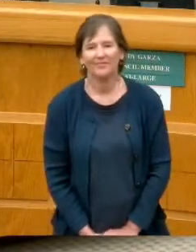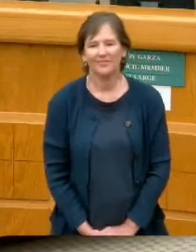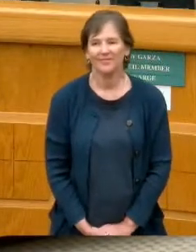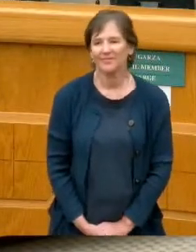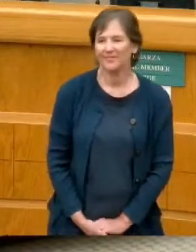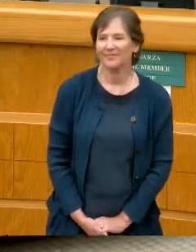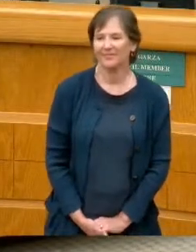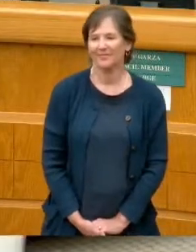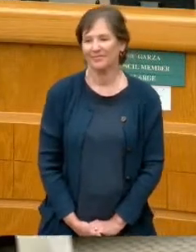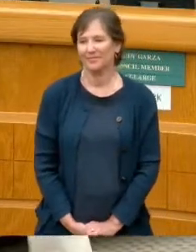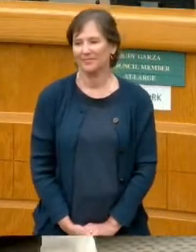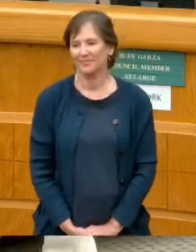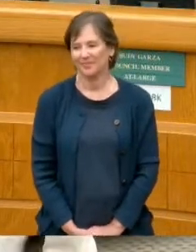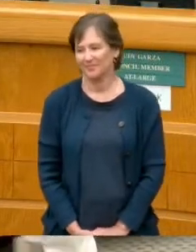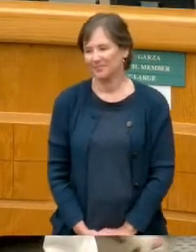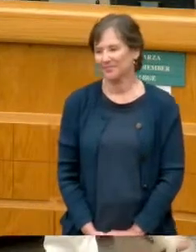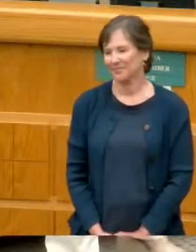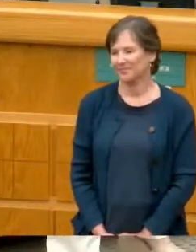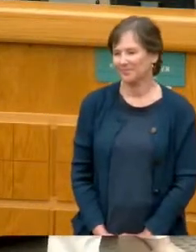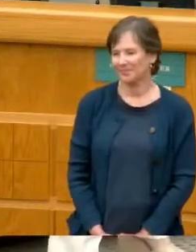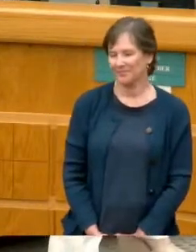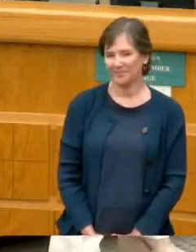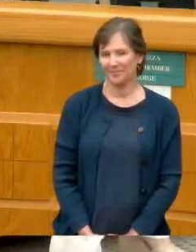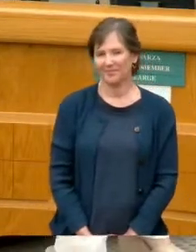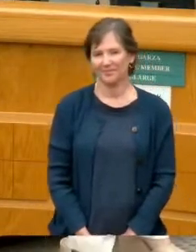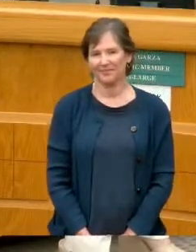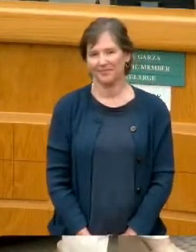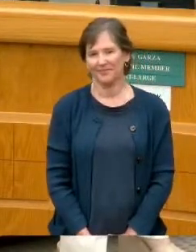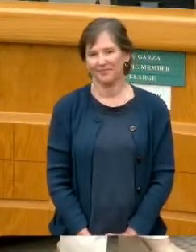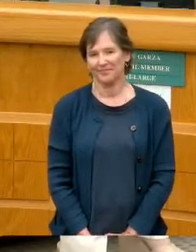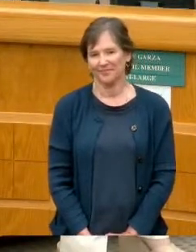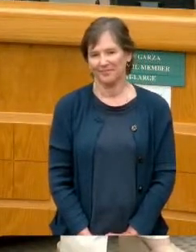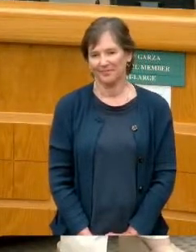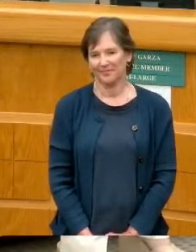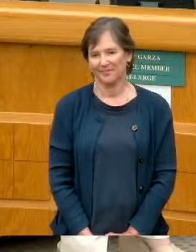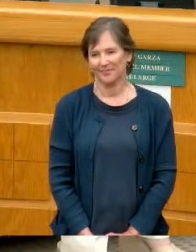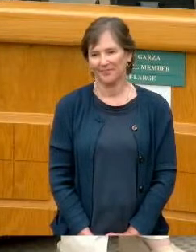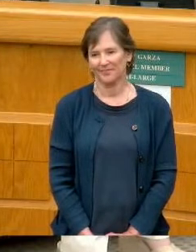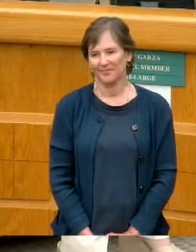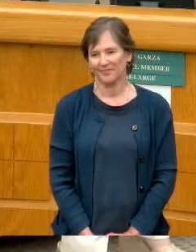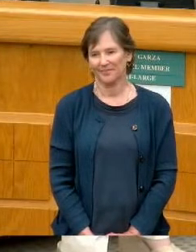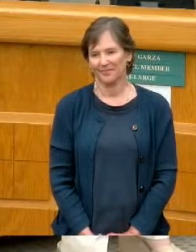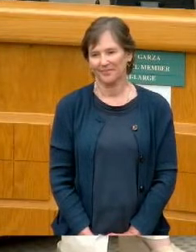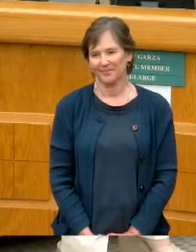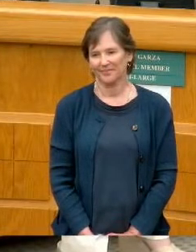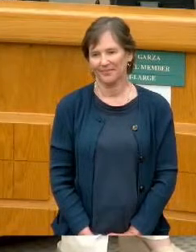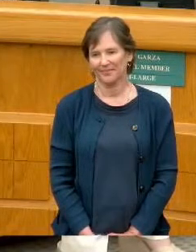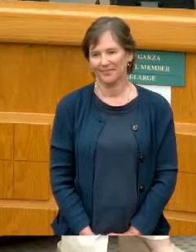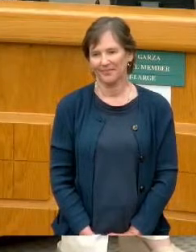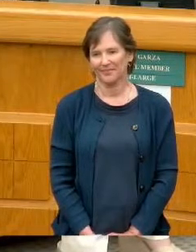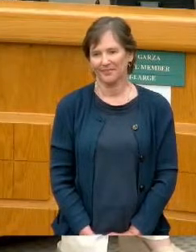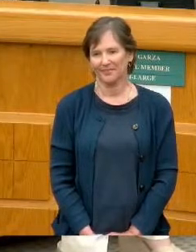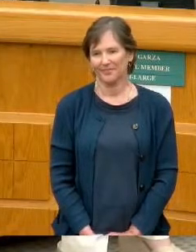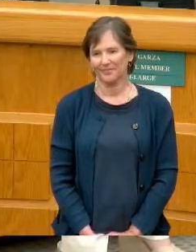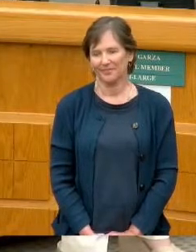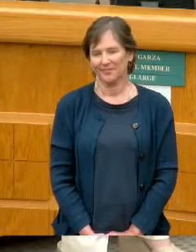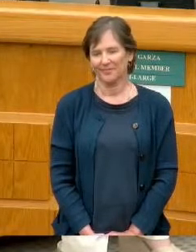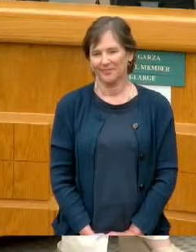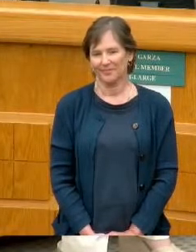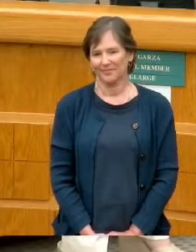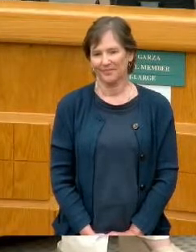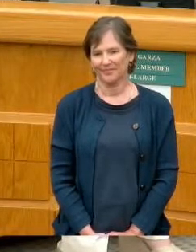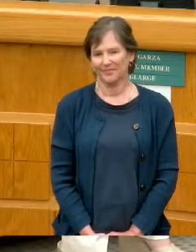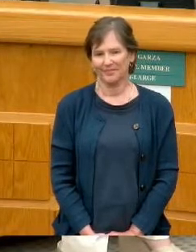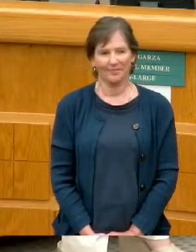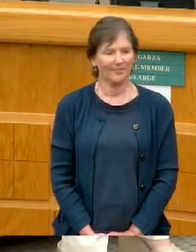Es mejor hacerse la prueba que simplemente asumir que son alergias. Recuerde, la temporada de gripe comienza pronto y es aquí cuando las enfermedades